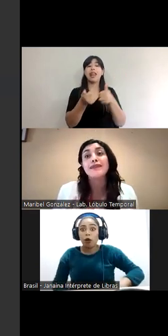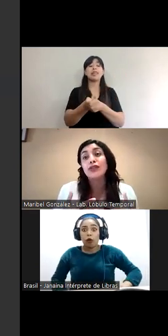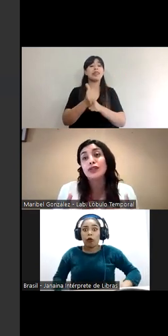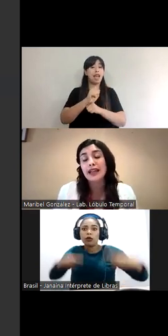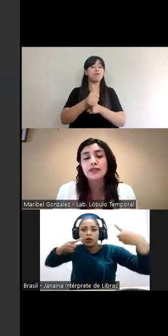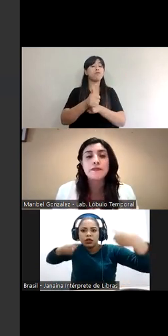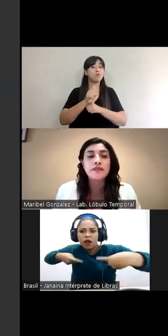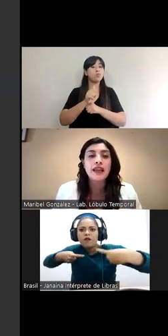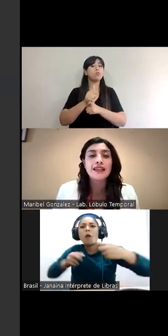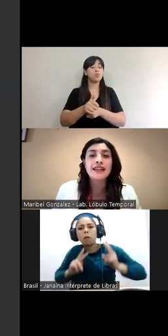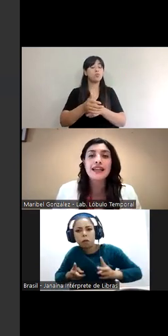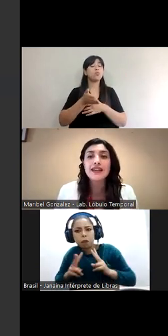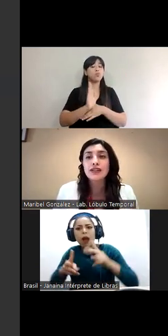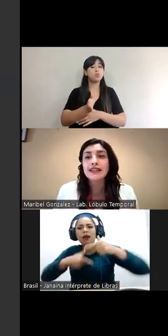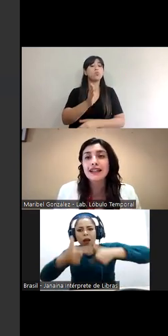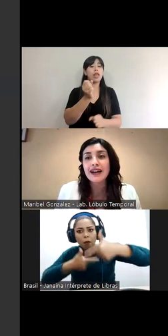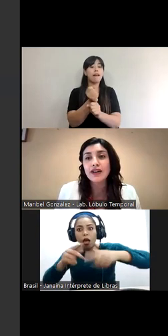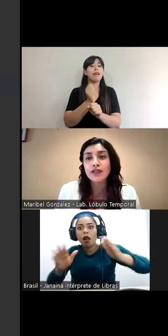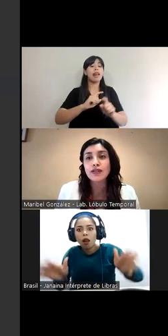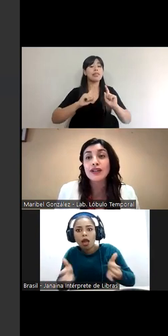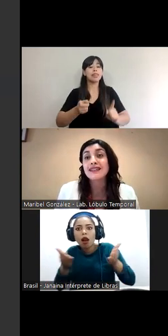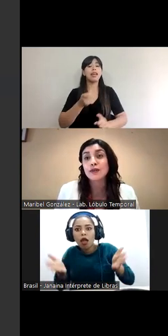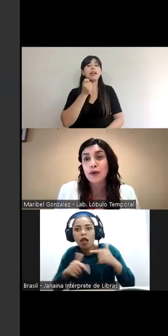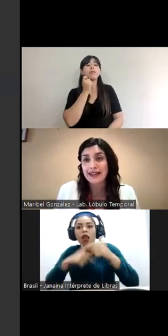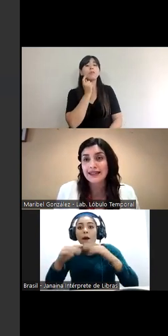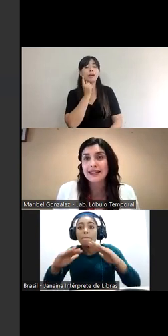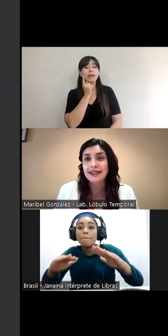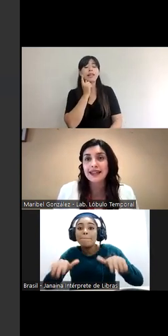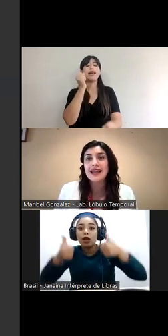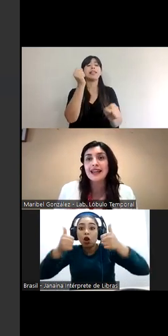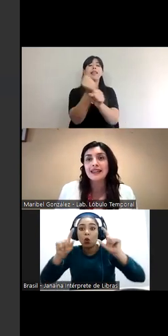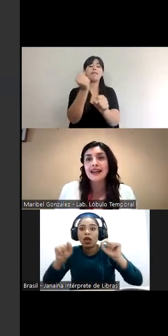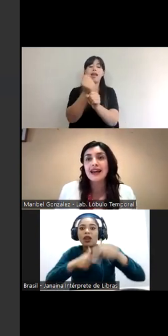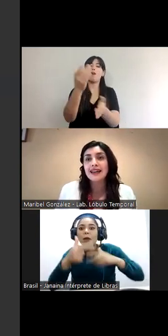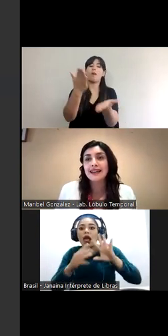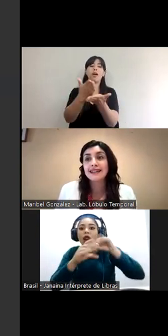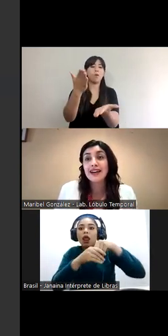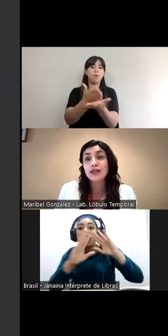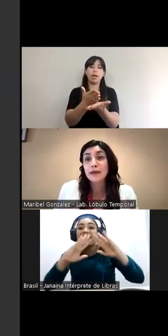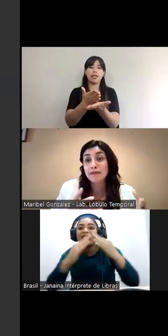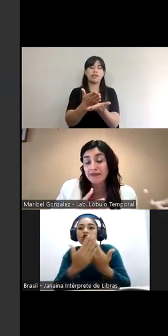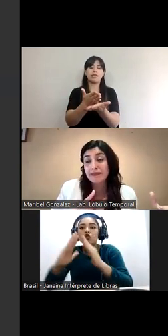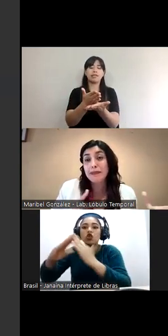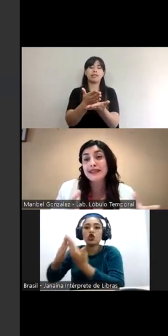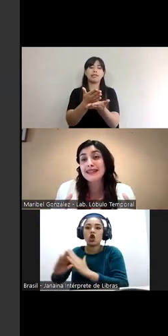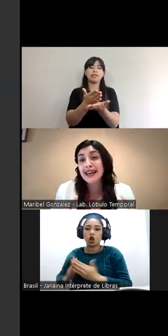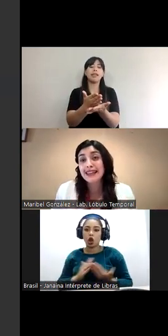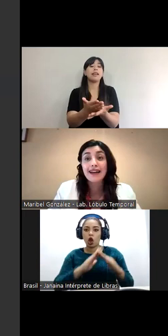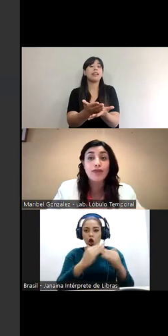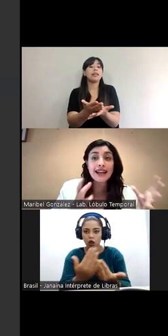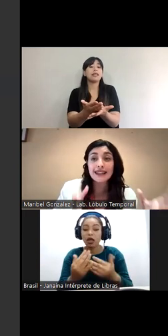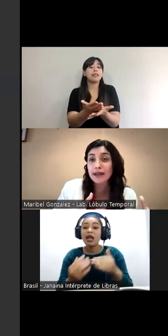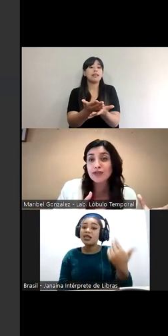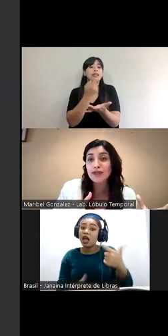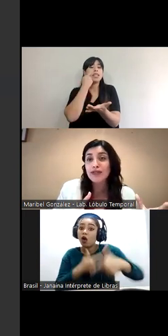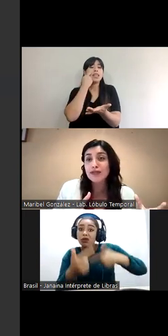y mejorando, tiene que ver con el trabajo con las escuelas, es decir, ya el trabajo que va más allá de